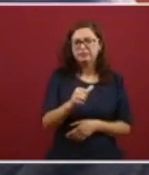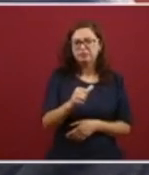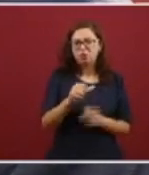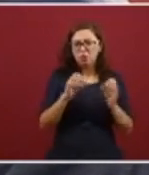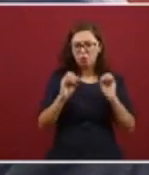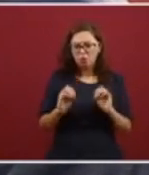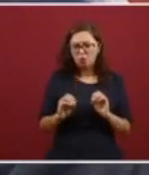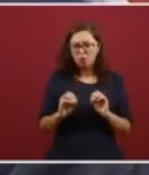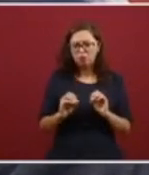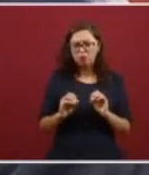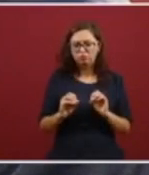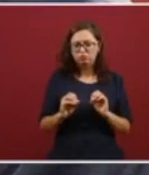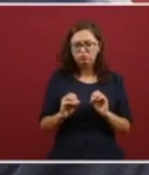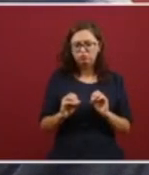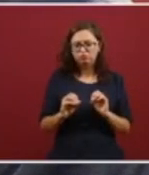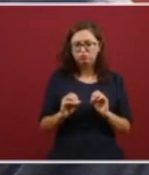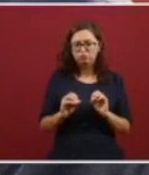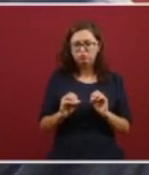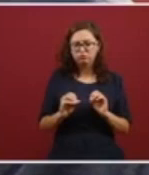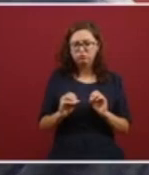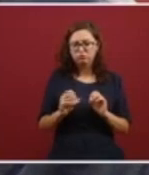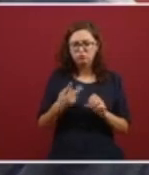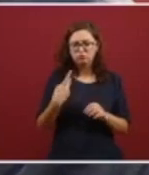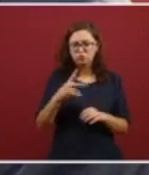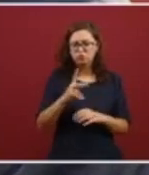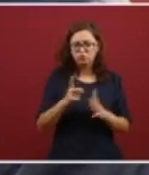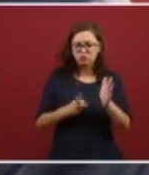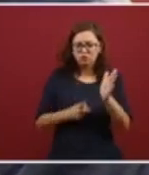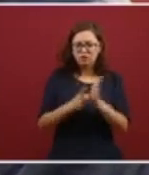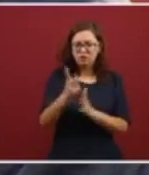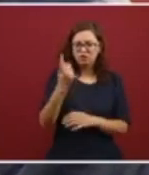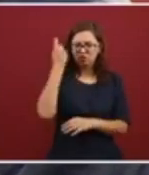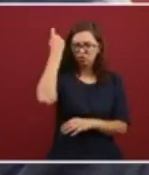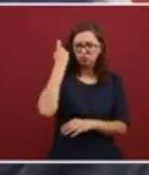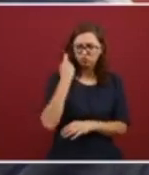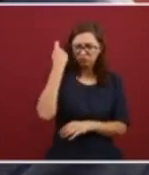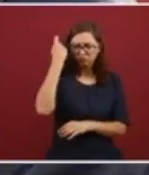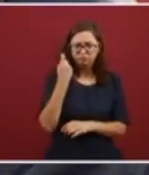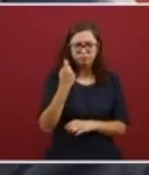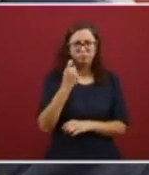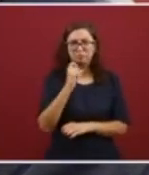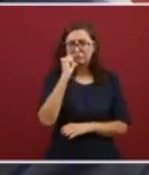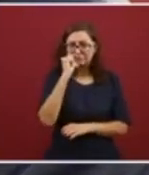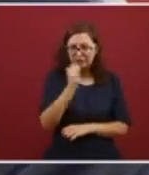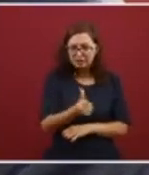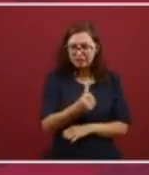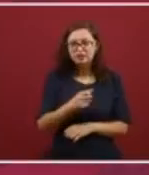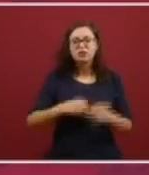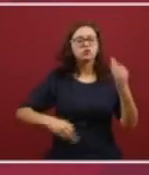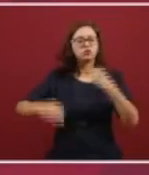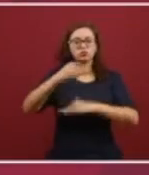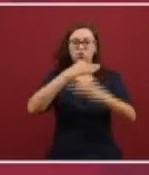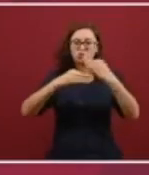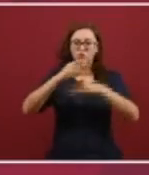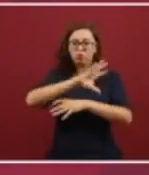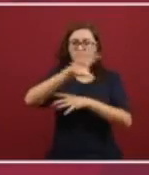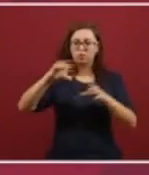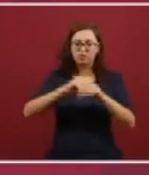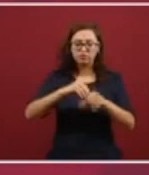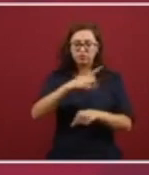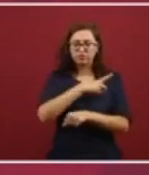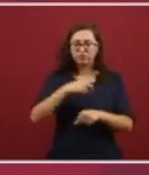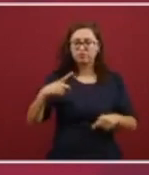o que no se le garantizó su derecho de jubilación, todo eso lo tenemos que atender.